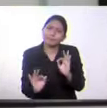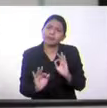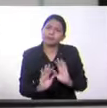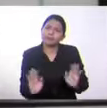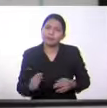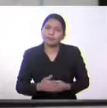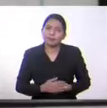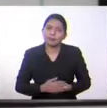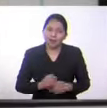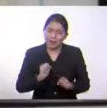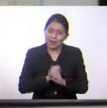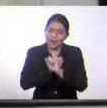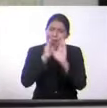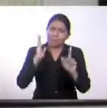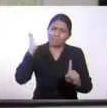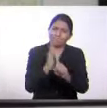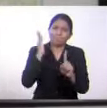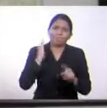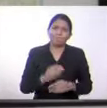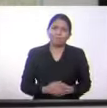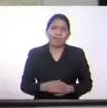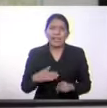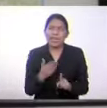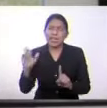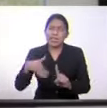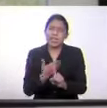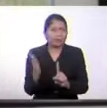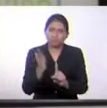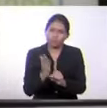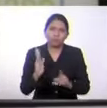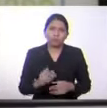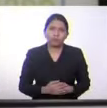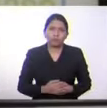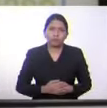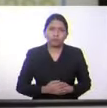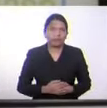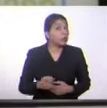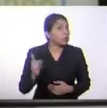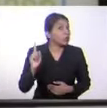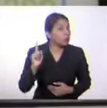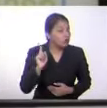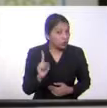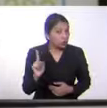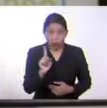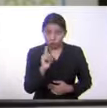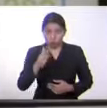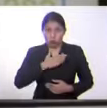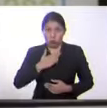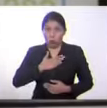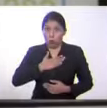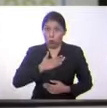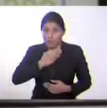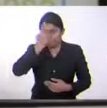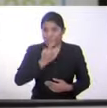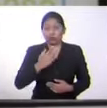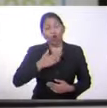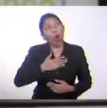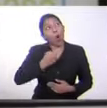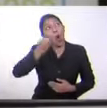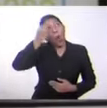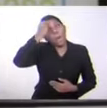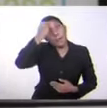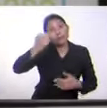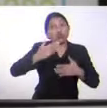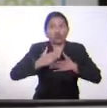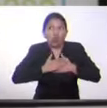de forma objetiva y clara. ¿Por qué de forma objetiva? Porque no emitirá juicios subjetivos de